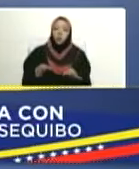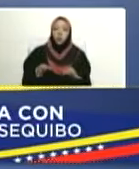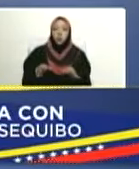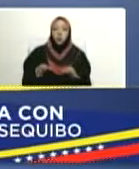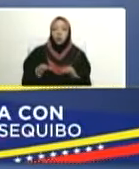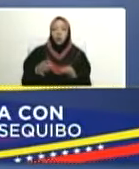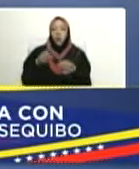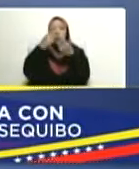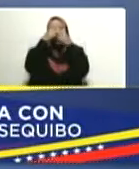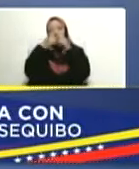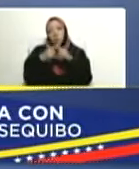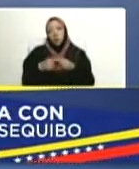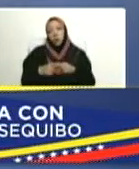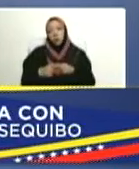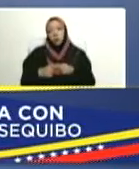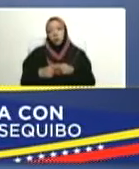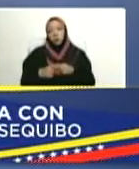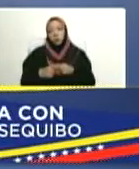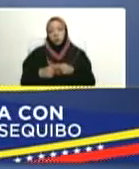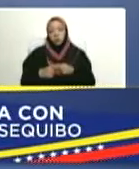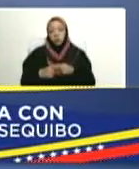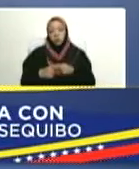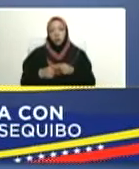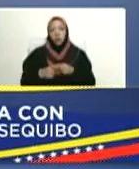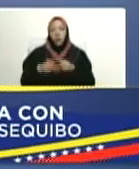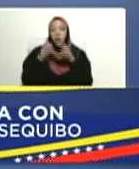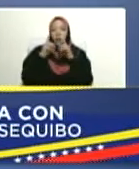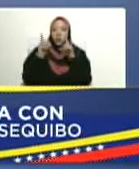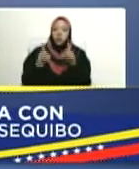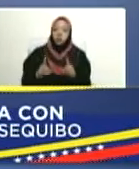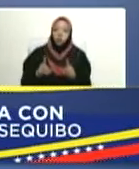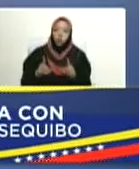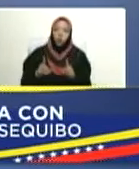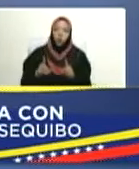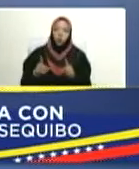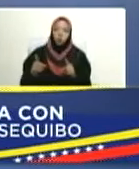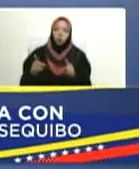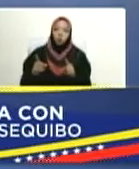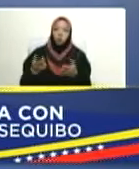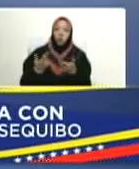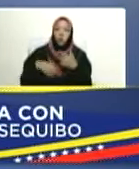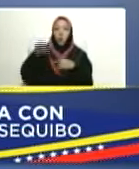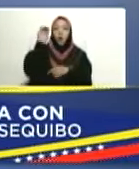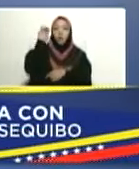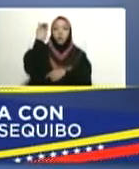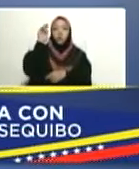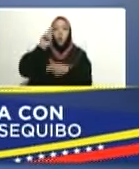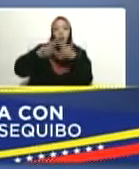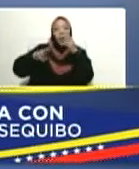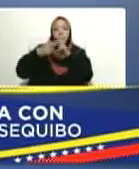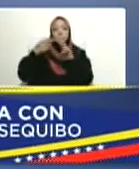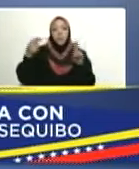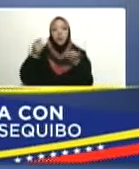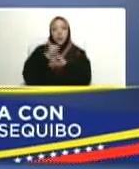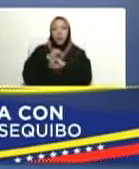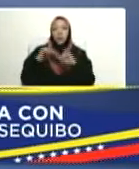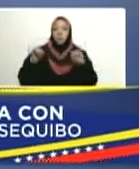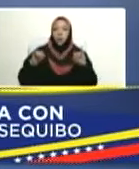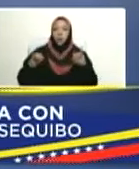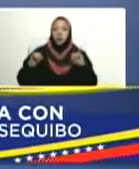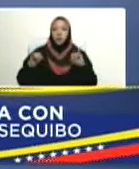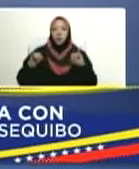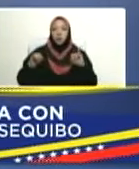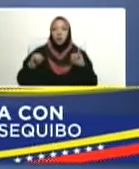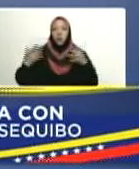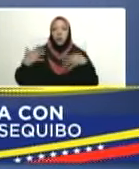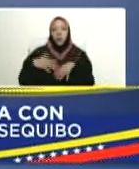y total. Y decidiremos el destino de la paz, de la independencia, de